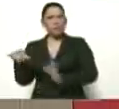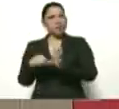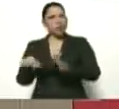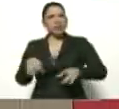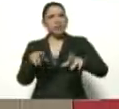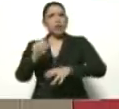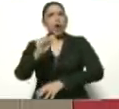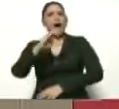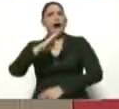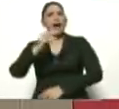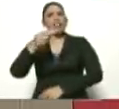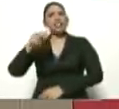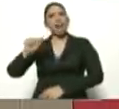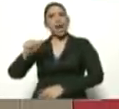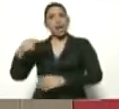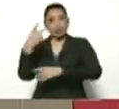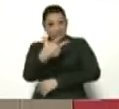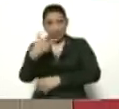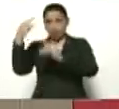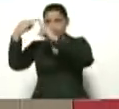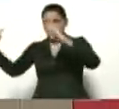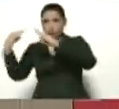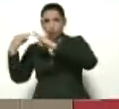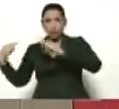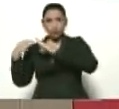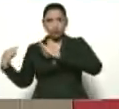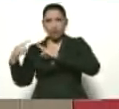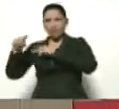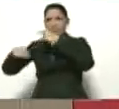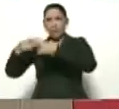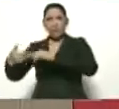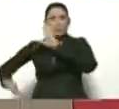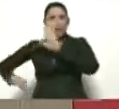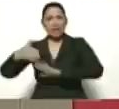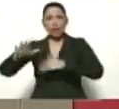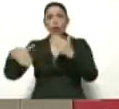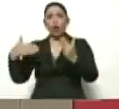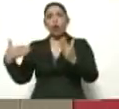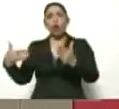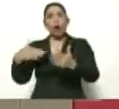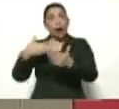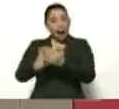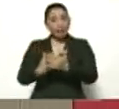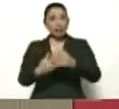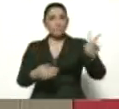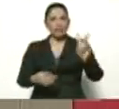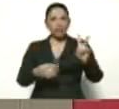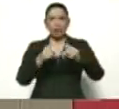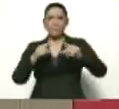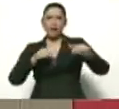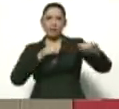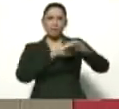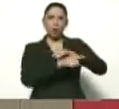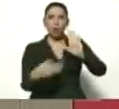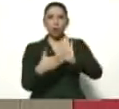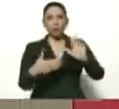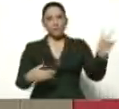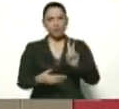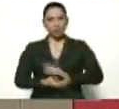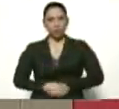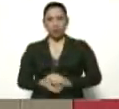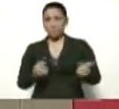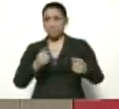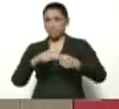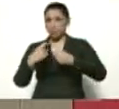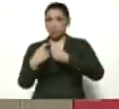los tres campamentos que luego salieron hacia venezuela para la incursión de desertores